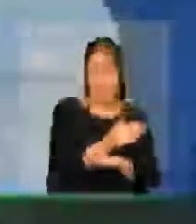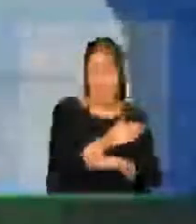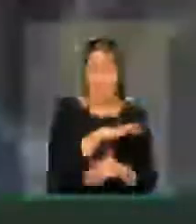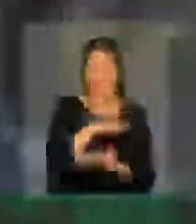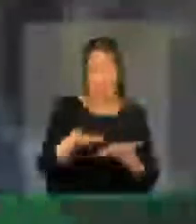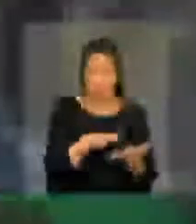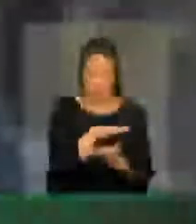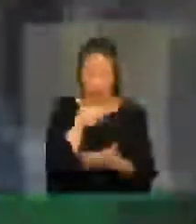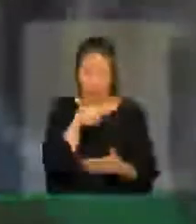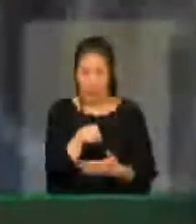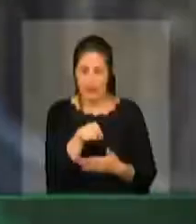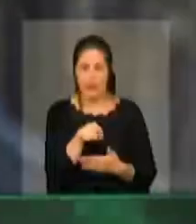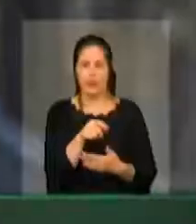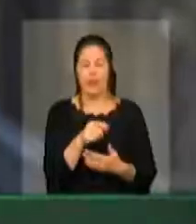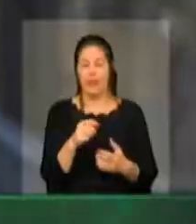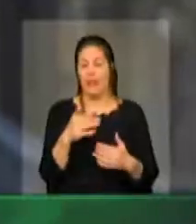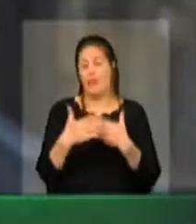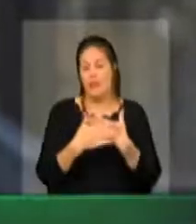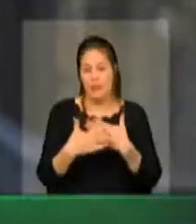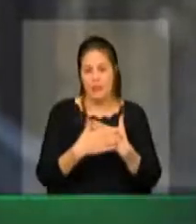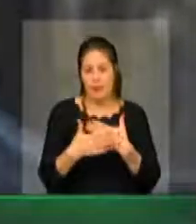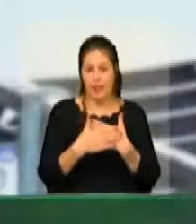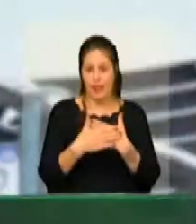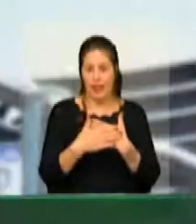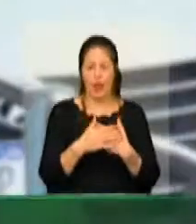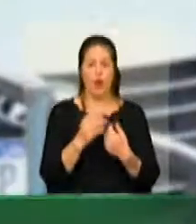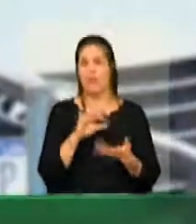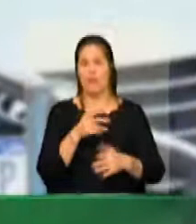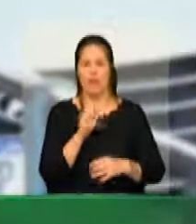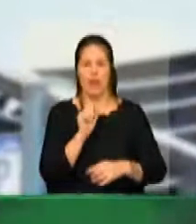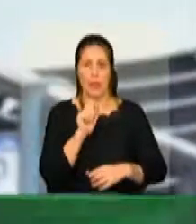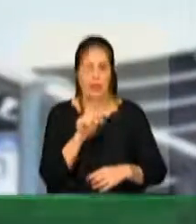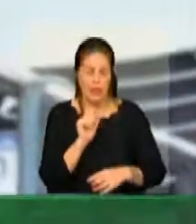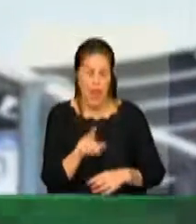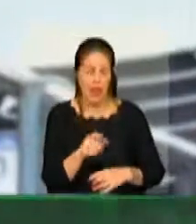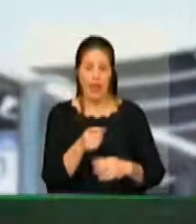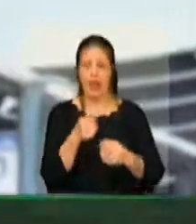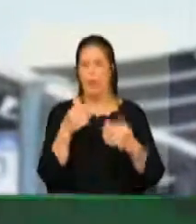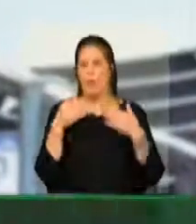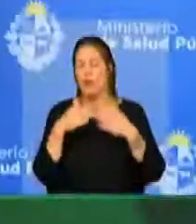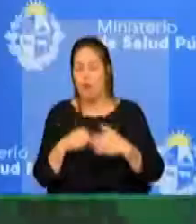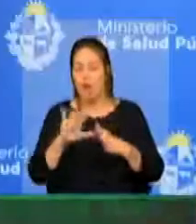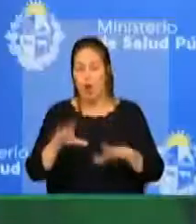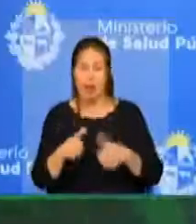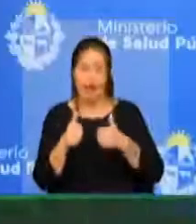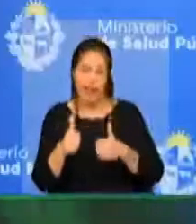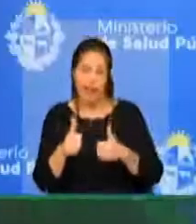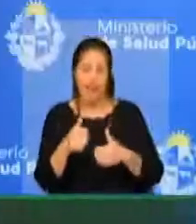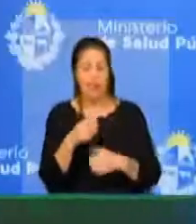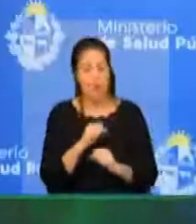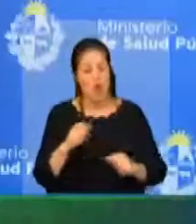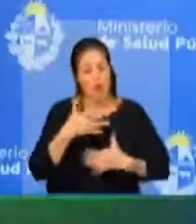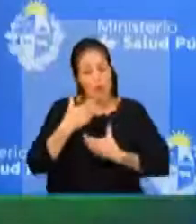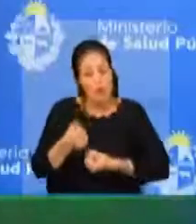de suicidio, simplemente con estar cerca, con mandar un mensaje, cómo estás, en qué te puedo ayudar, qué problema tenés